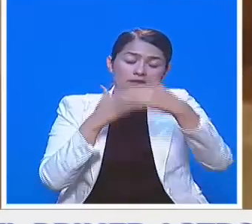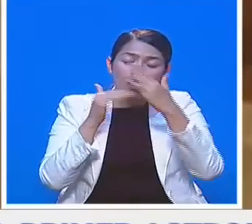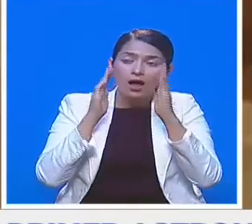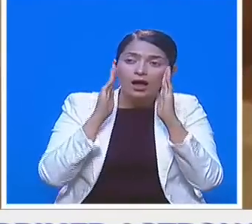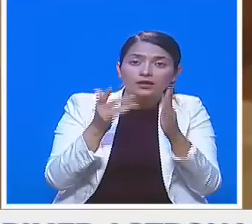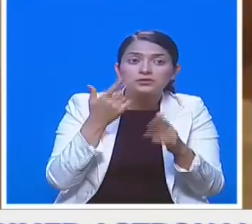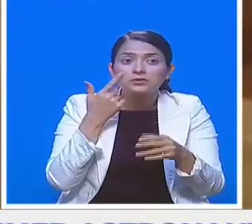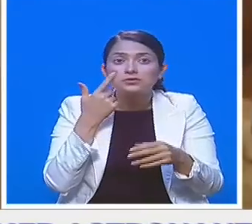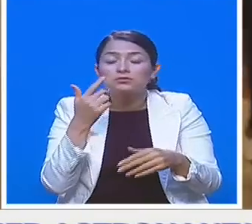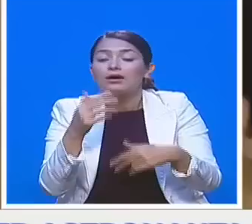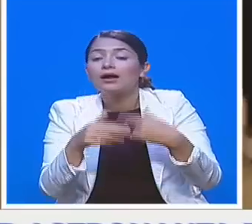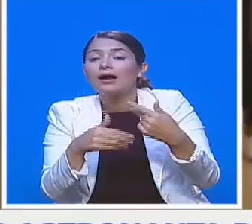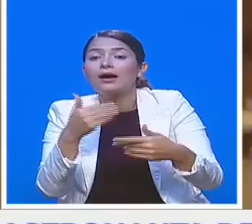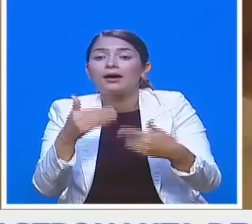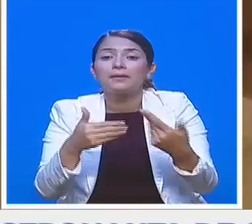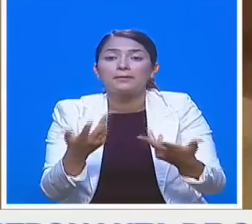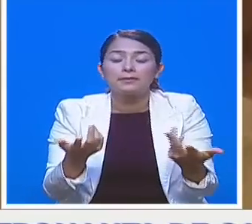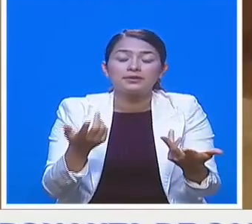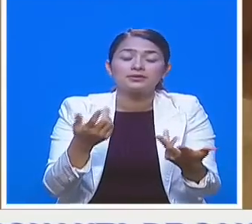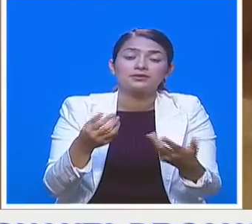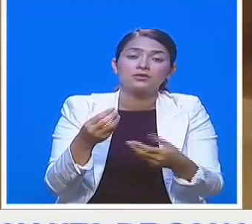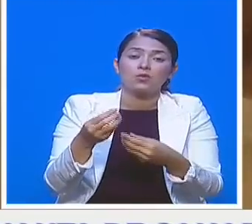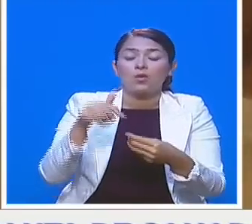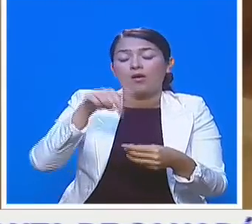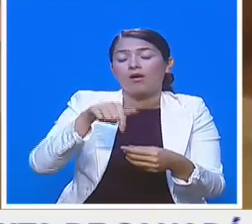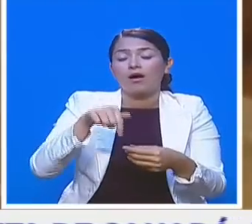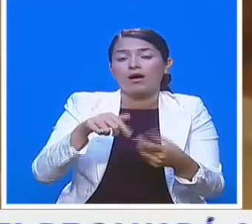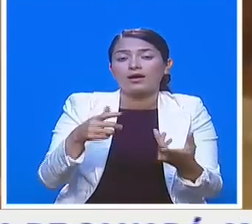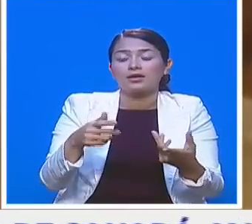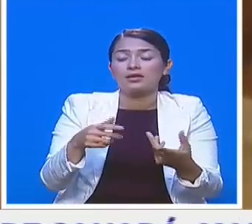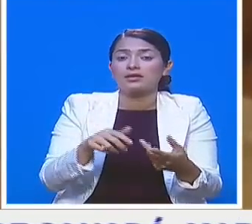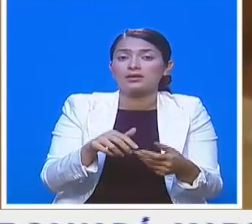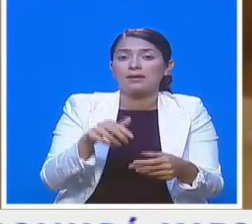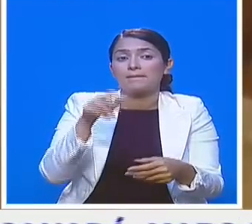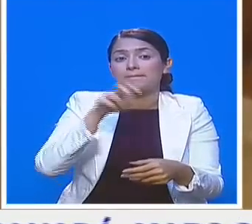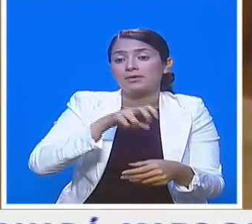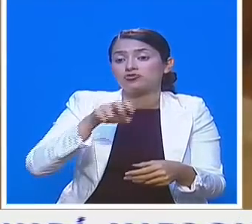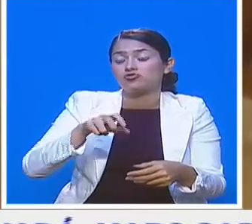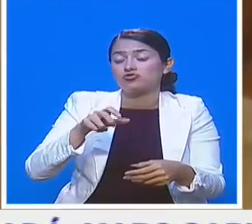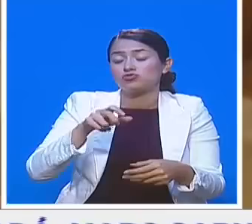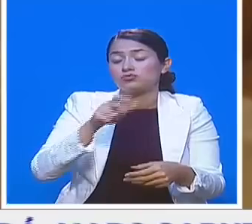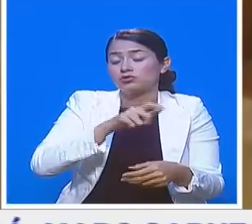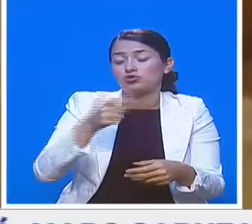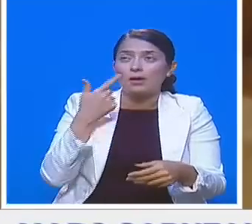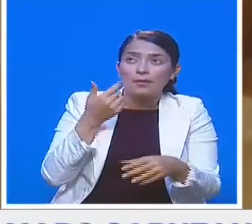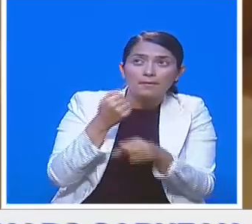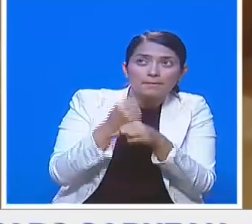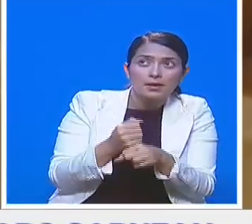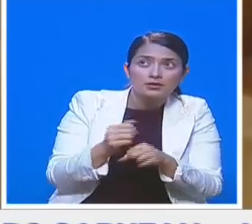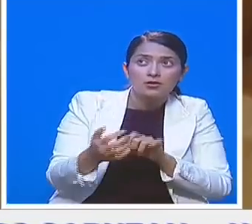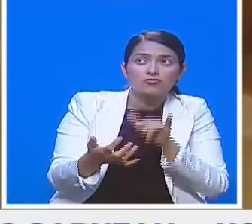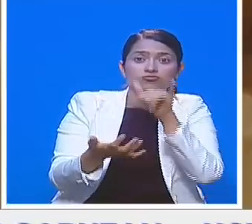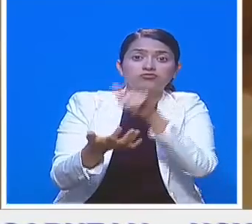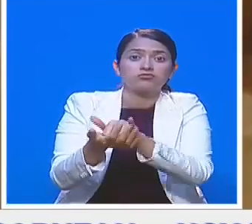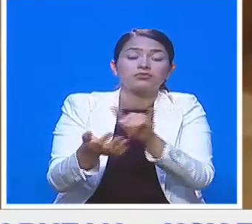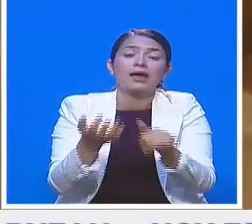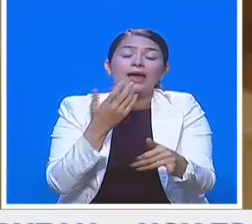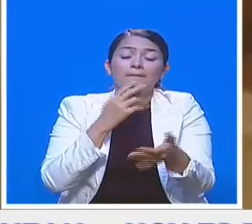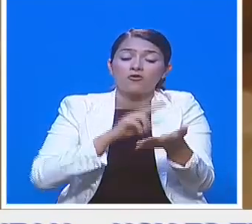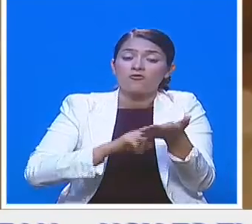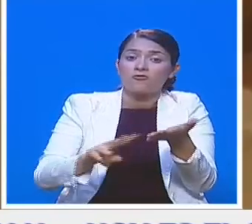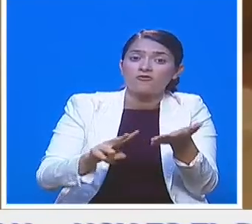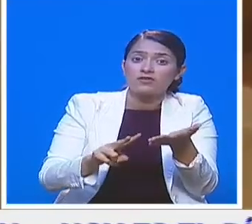esto y saber qué vamos a realizar con los pasajeros que están atentos, con los pasajeros que están pendientes y con quienes tienen cita de